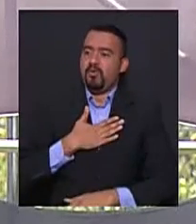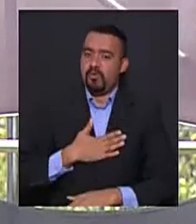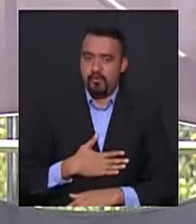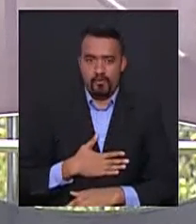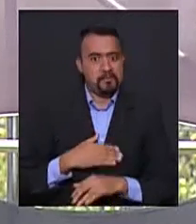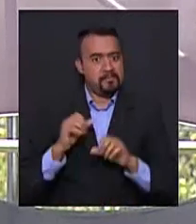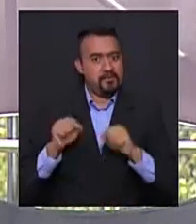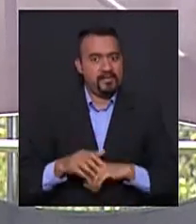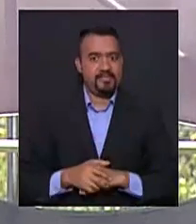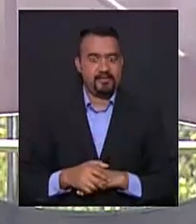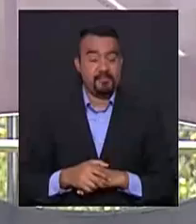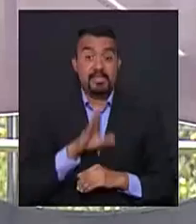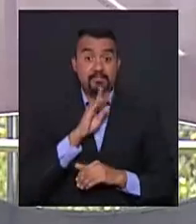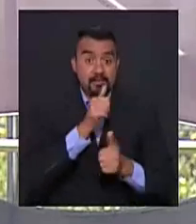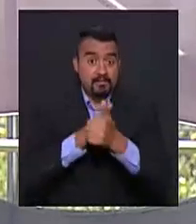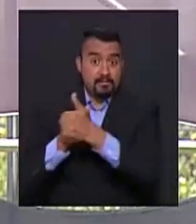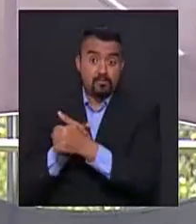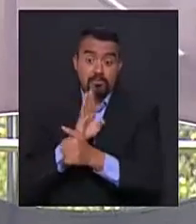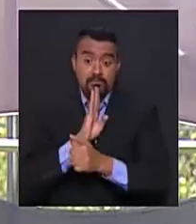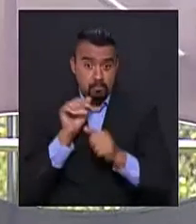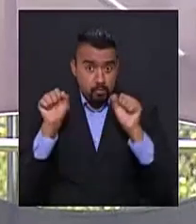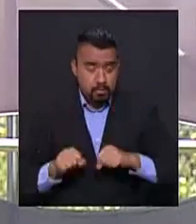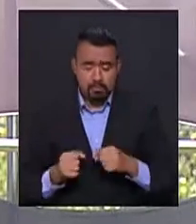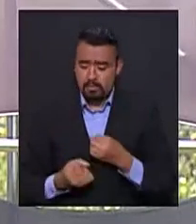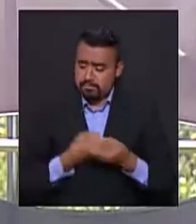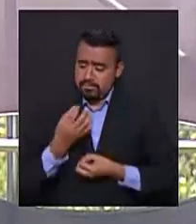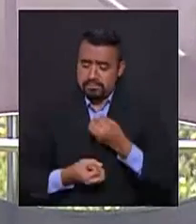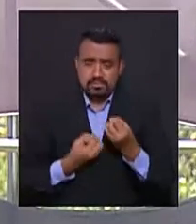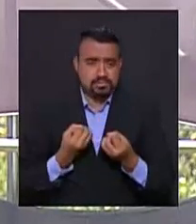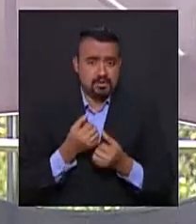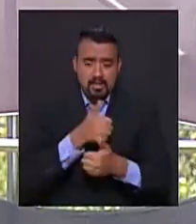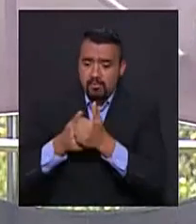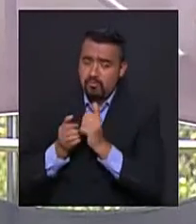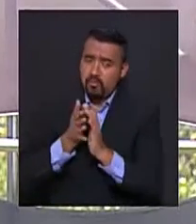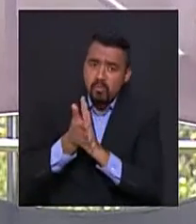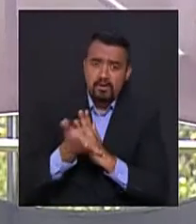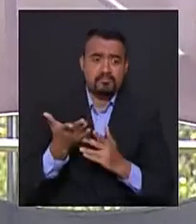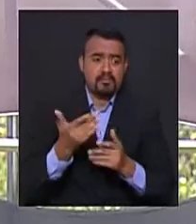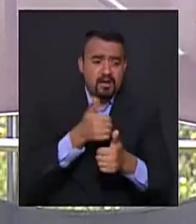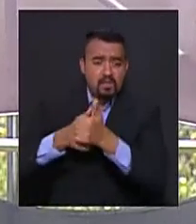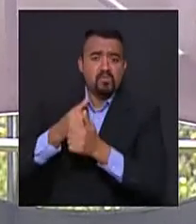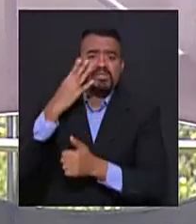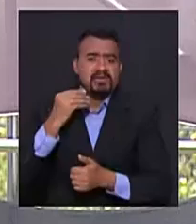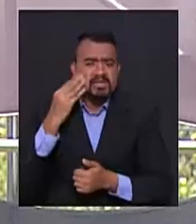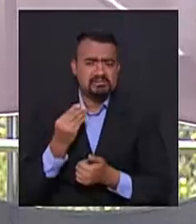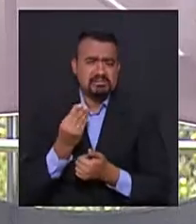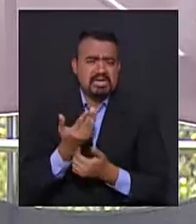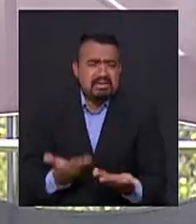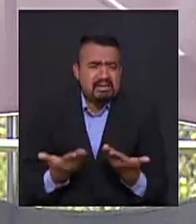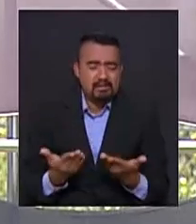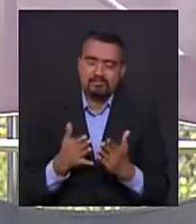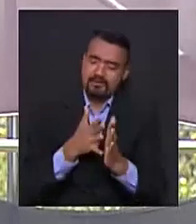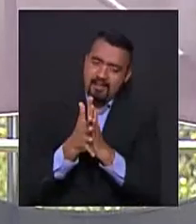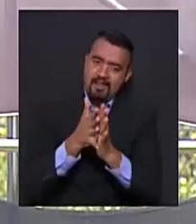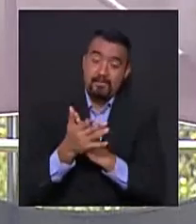prudente que nos permite hablar con firmeza y con amor de todo lo que vivimos. Esa distancia era necesaria, pero